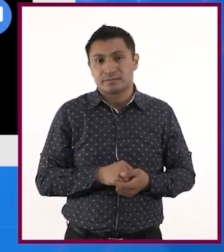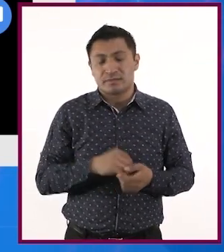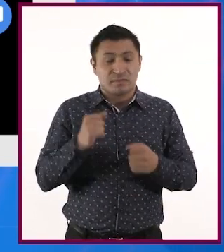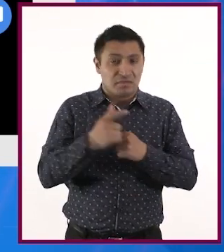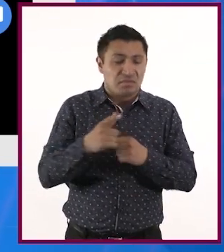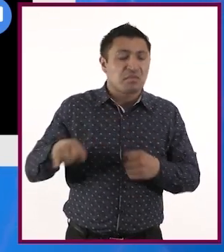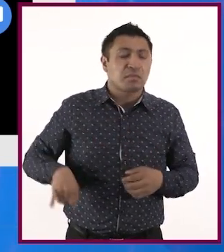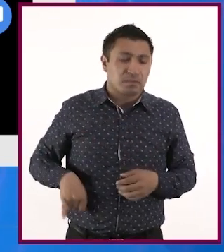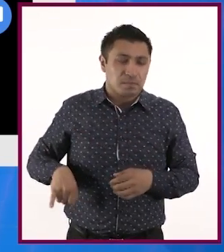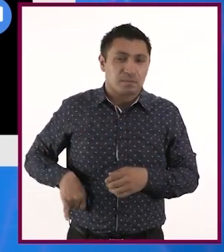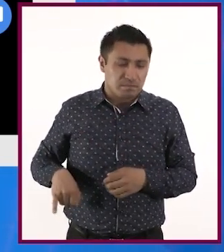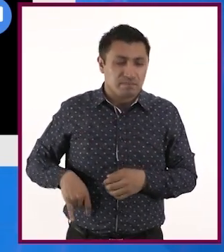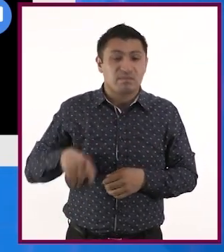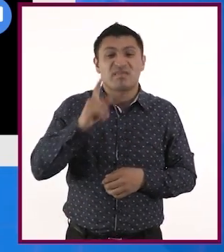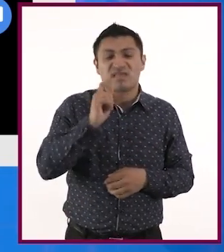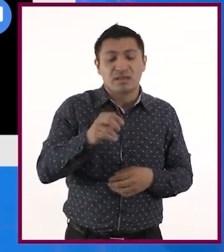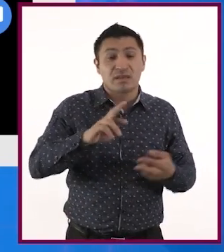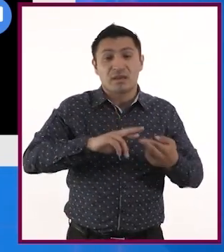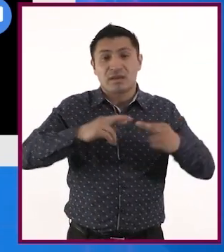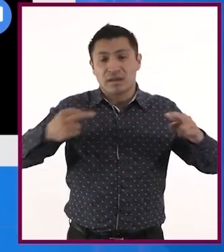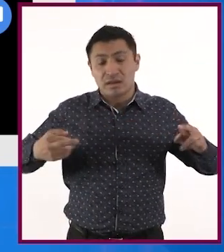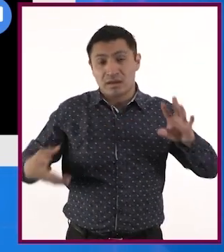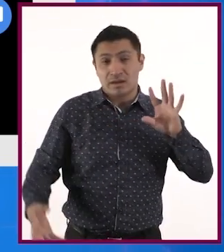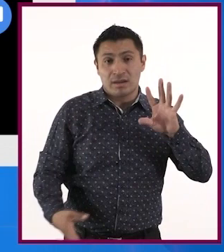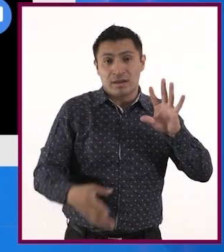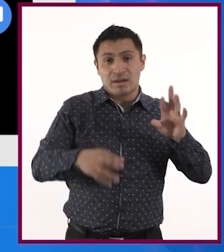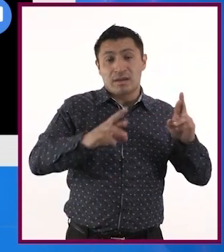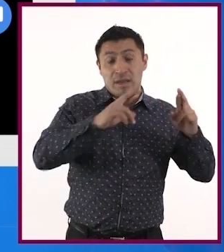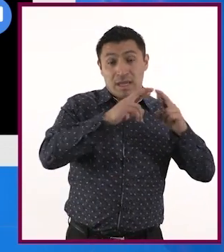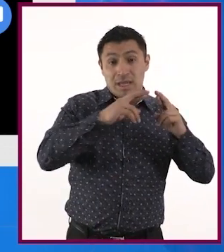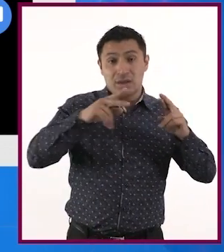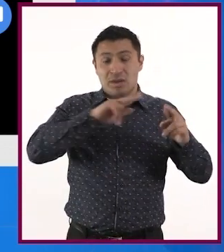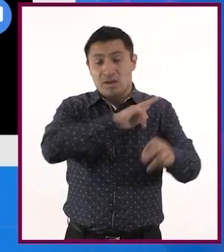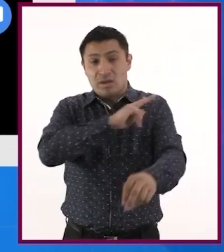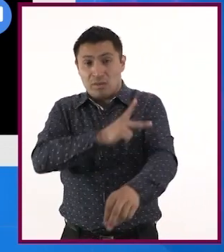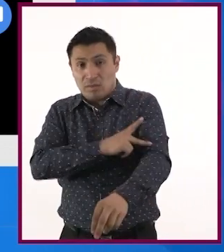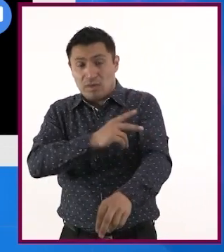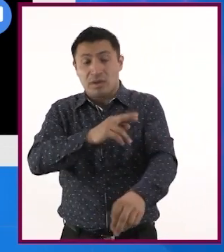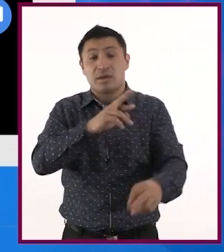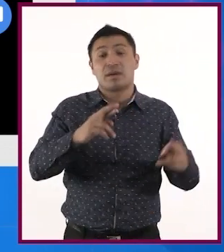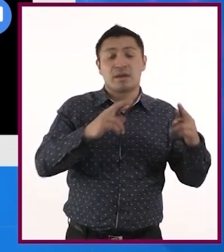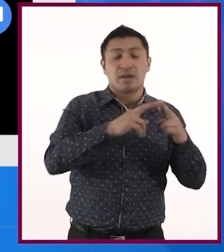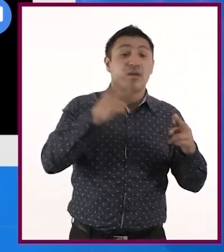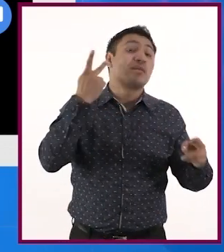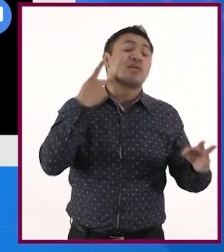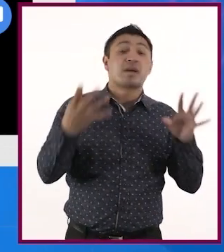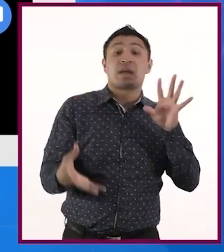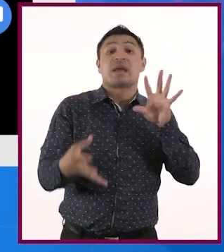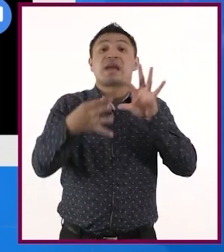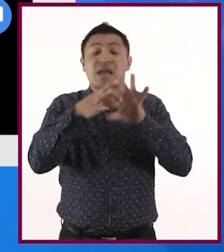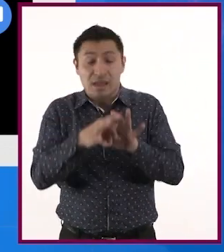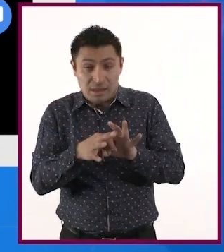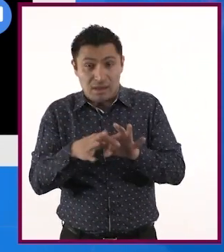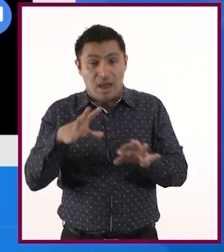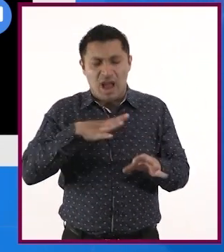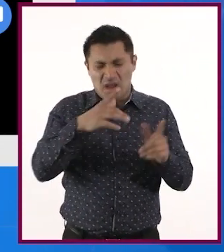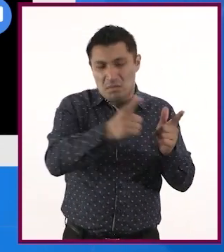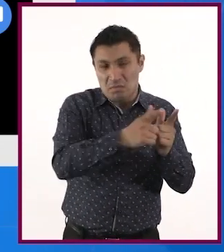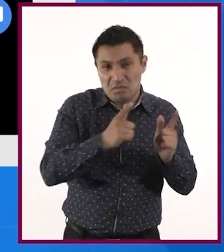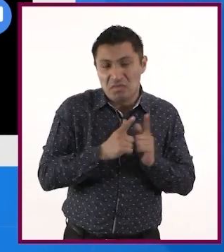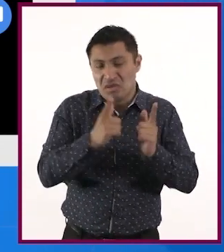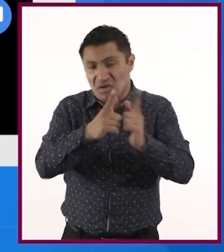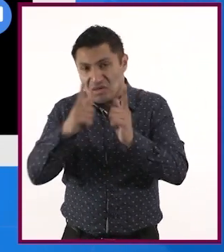interesante que es la relación entre religión y poder y religión y política. Hay muchos